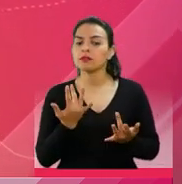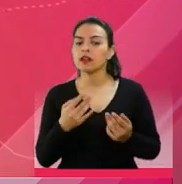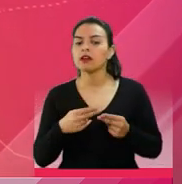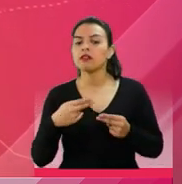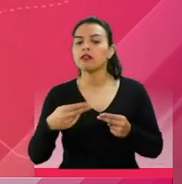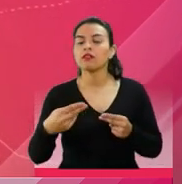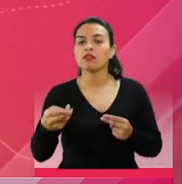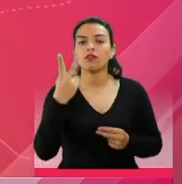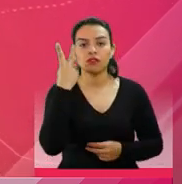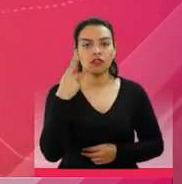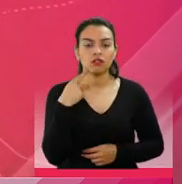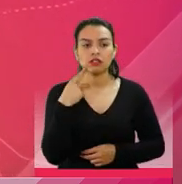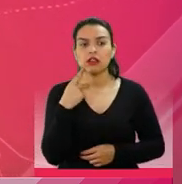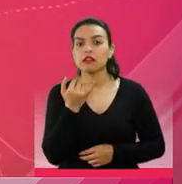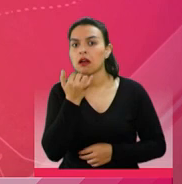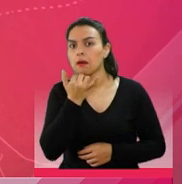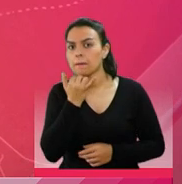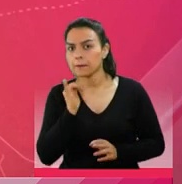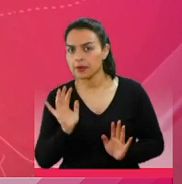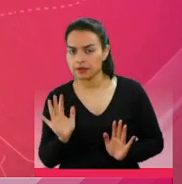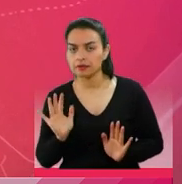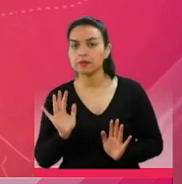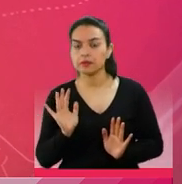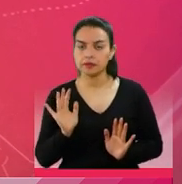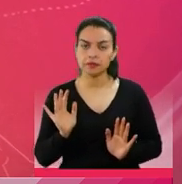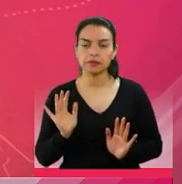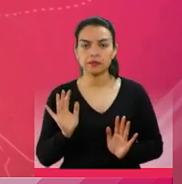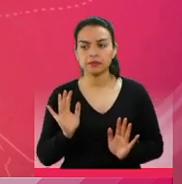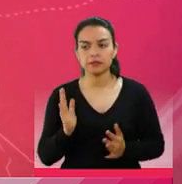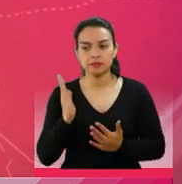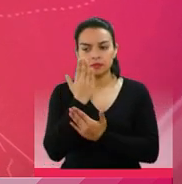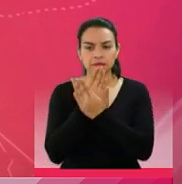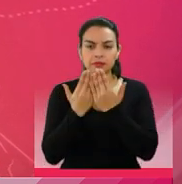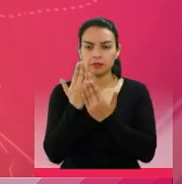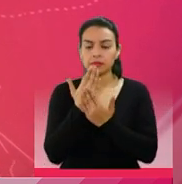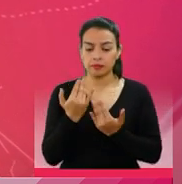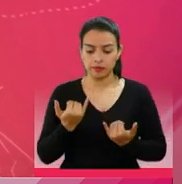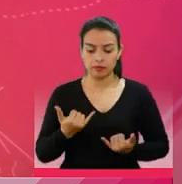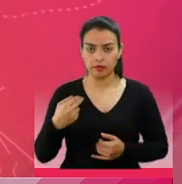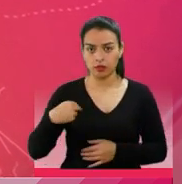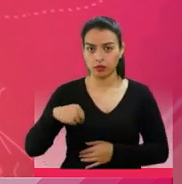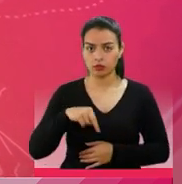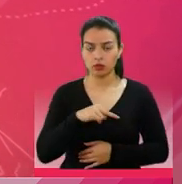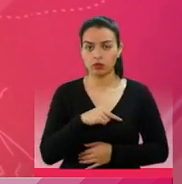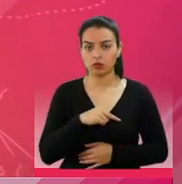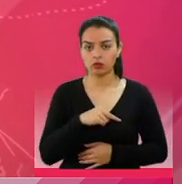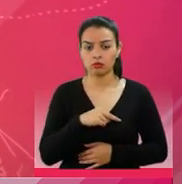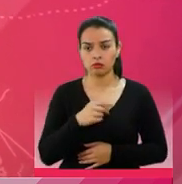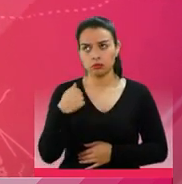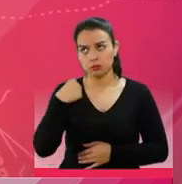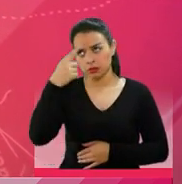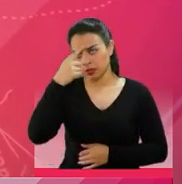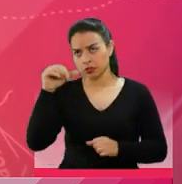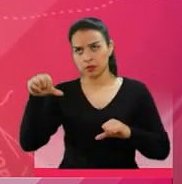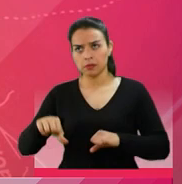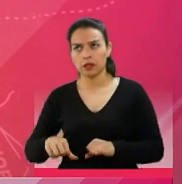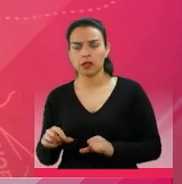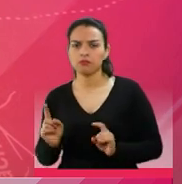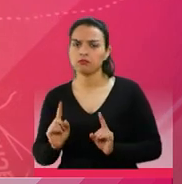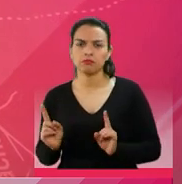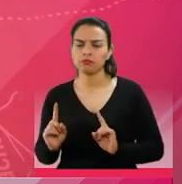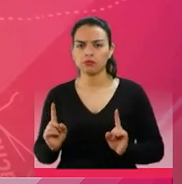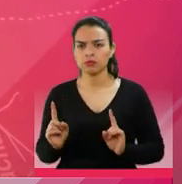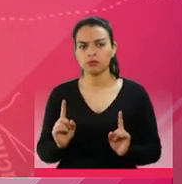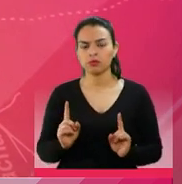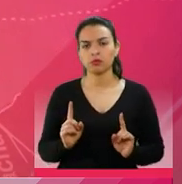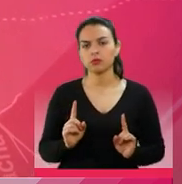que puede pasar. Que esperamos que de nuestra parte no sea mal. Sea un